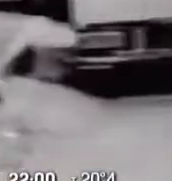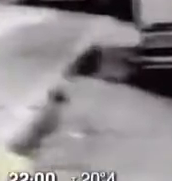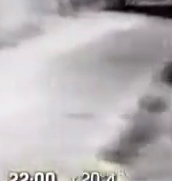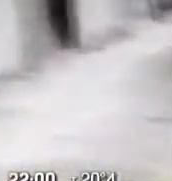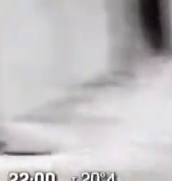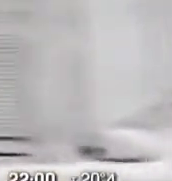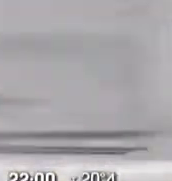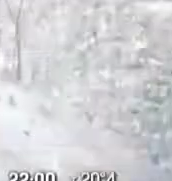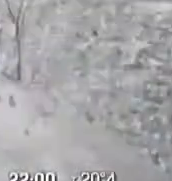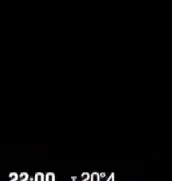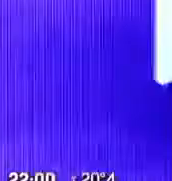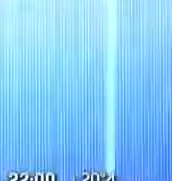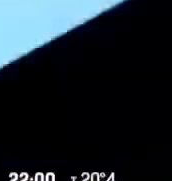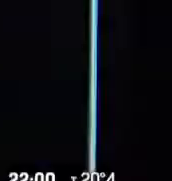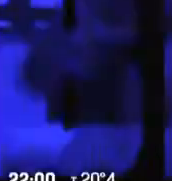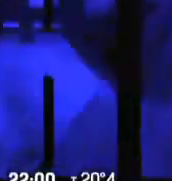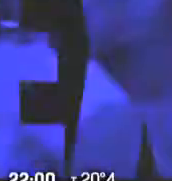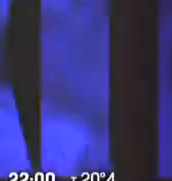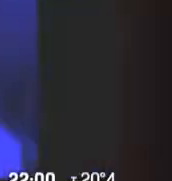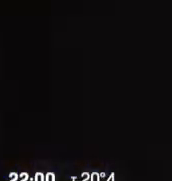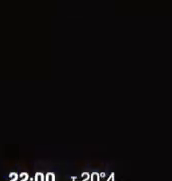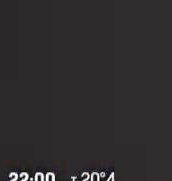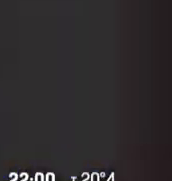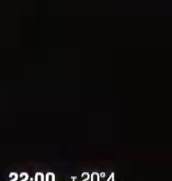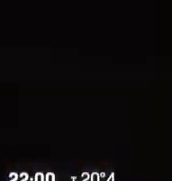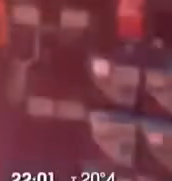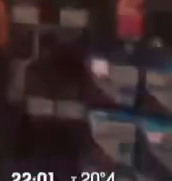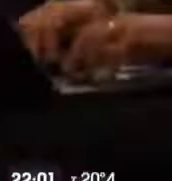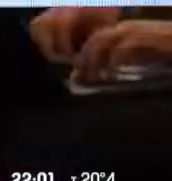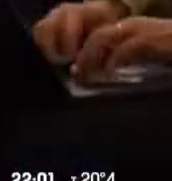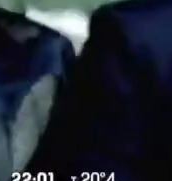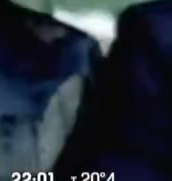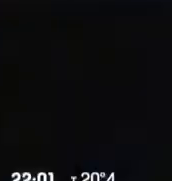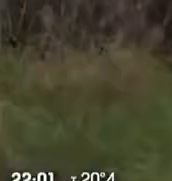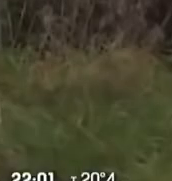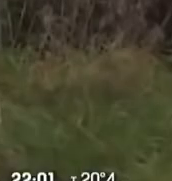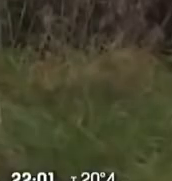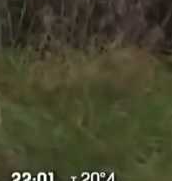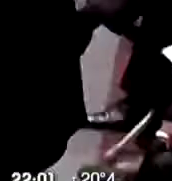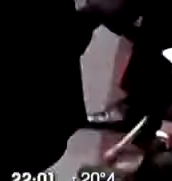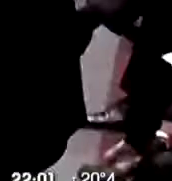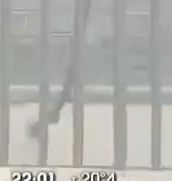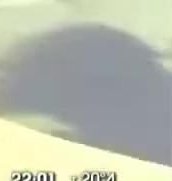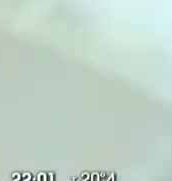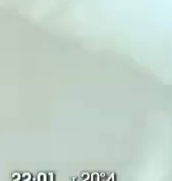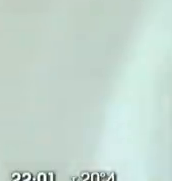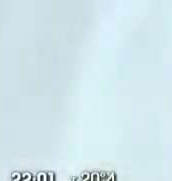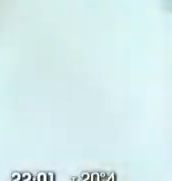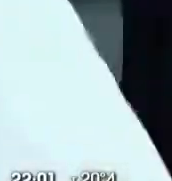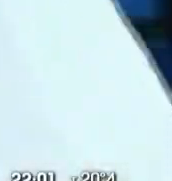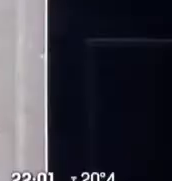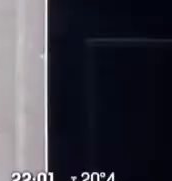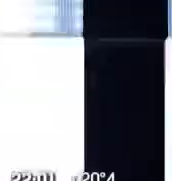con Turquía. El primer ministro británico Boris Johnson calificó como la propuesta final del Reino Unido